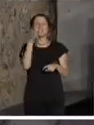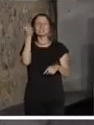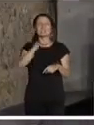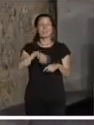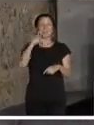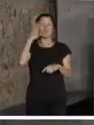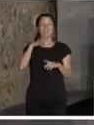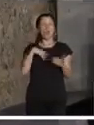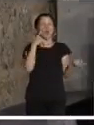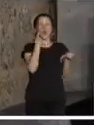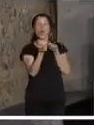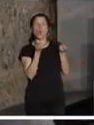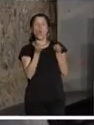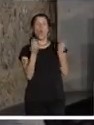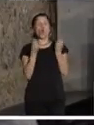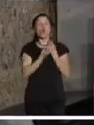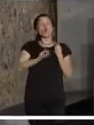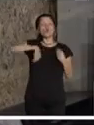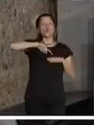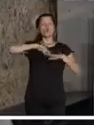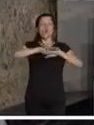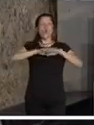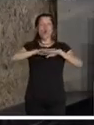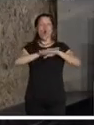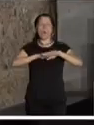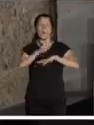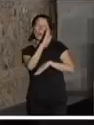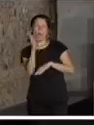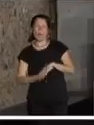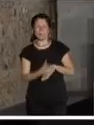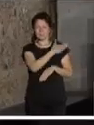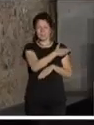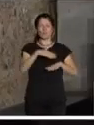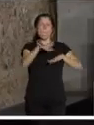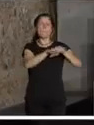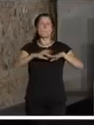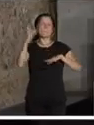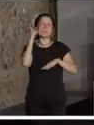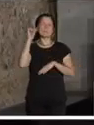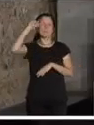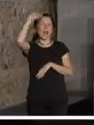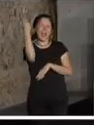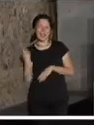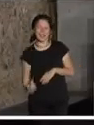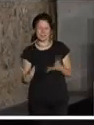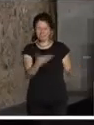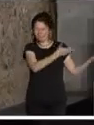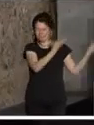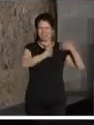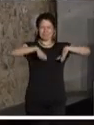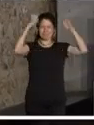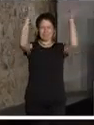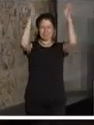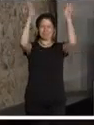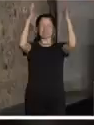además en coordinación con nuestro gobierno hermano de Brasil a la ministra Irene Montero